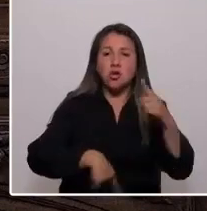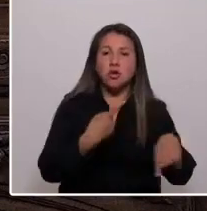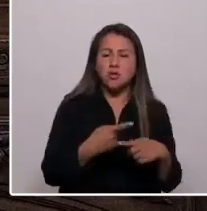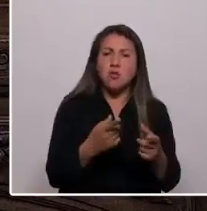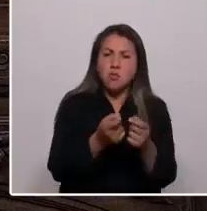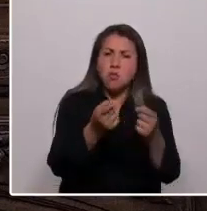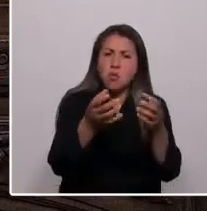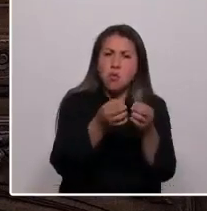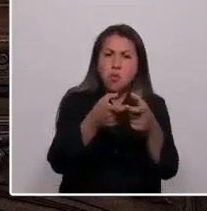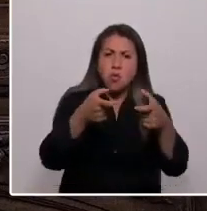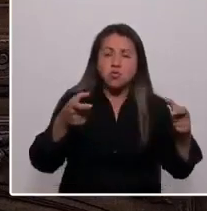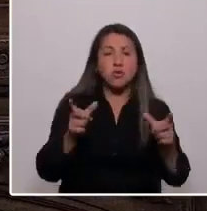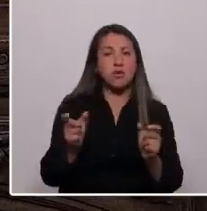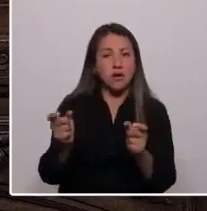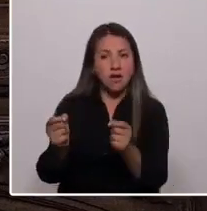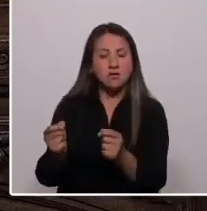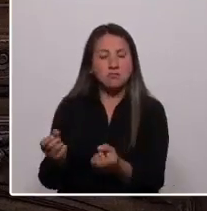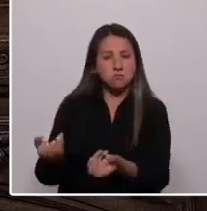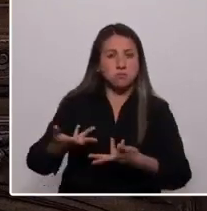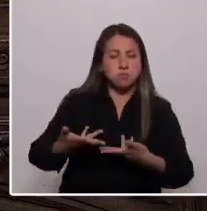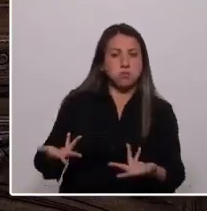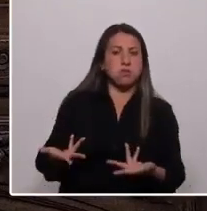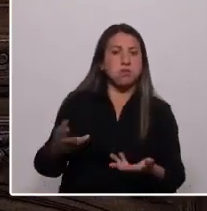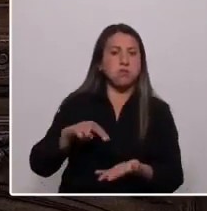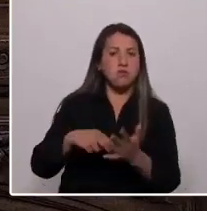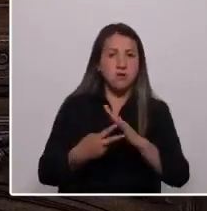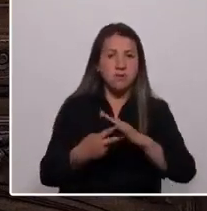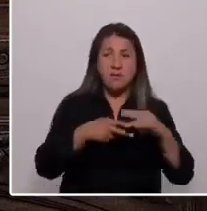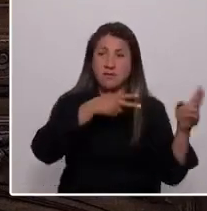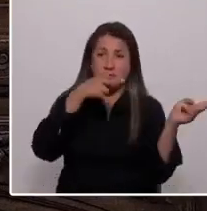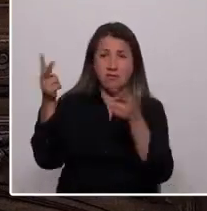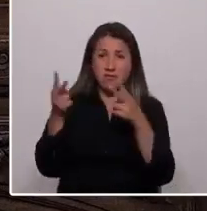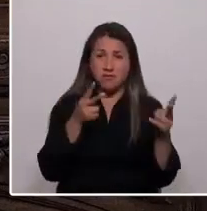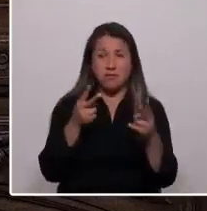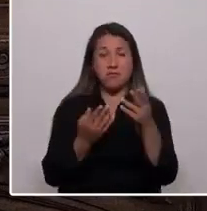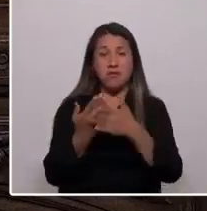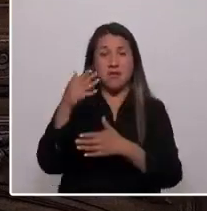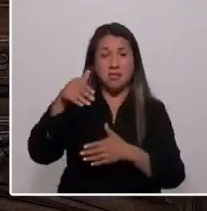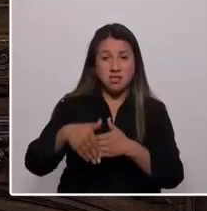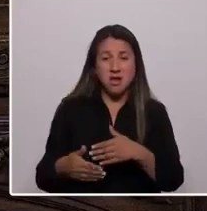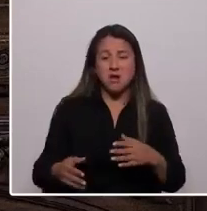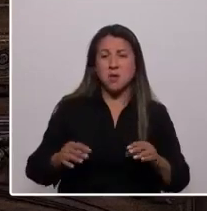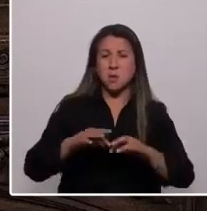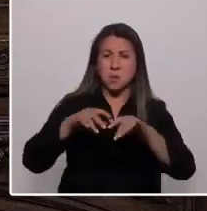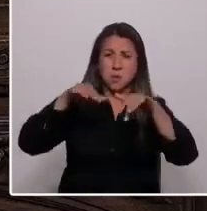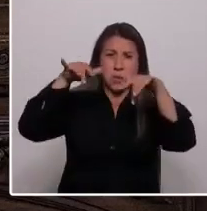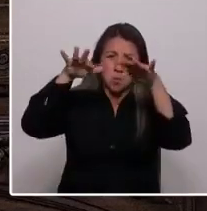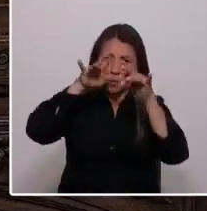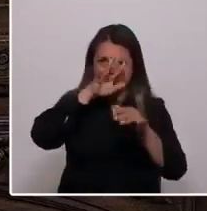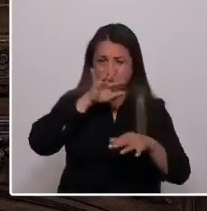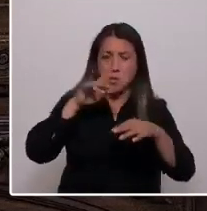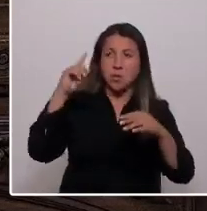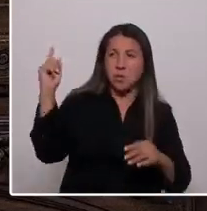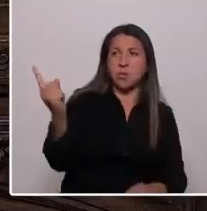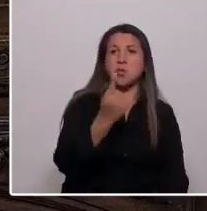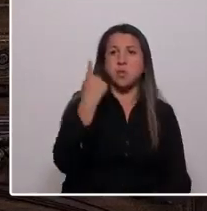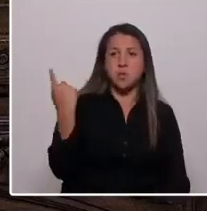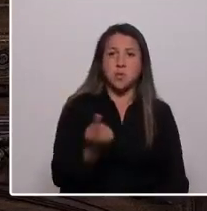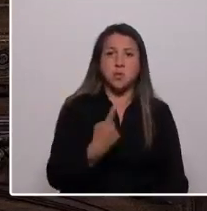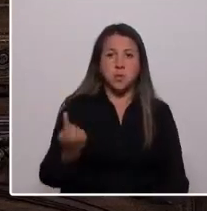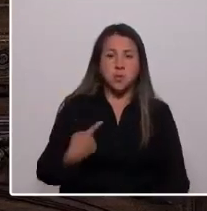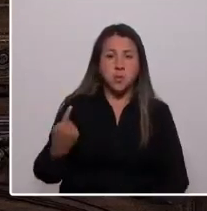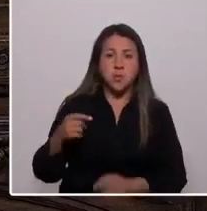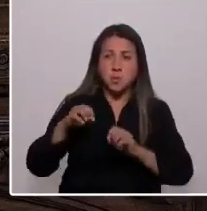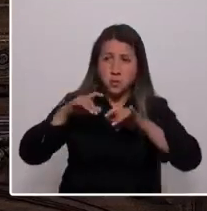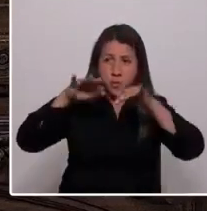contamina ambiental los vientos de la mañana y la tarde conjugan el polvo de las grandes mineras como un remolino invisible de metal es el